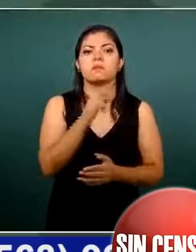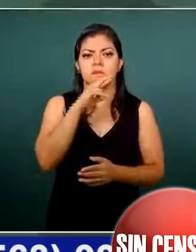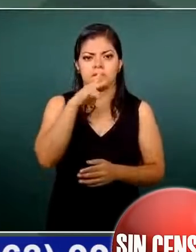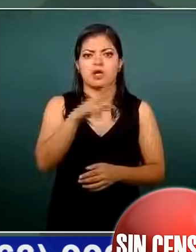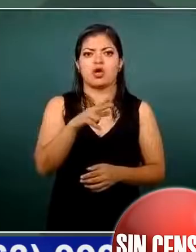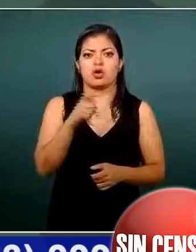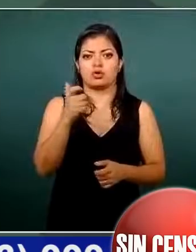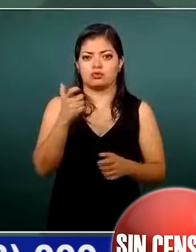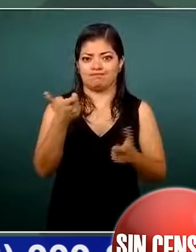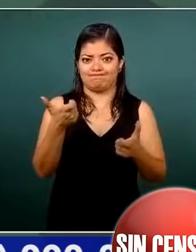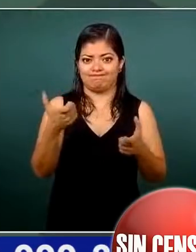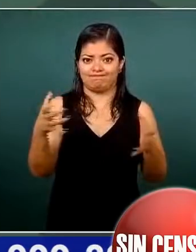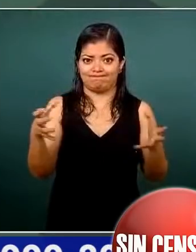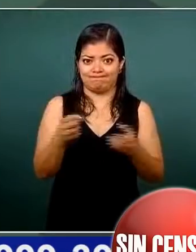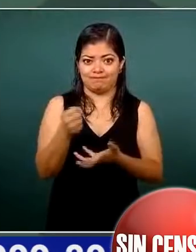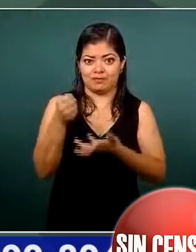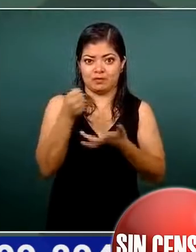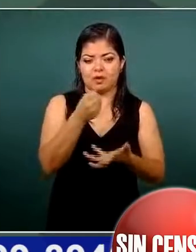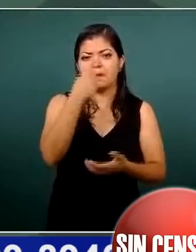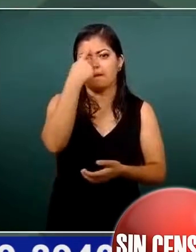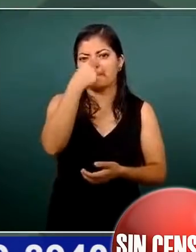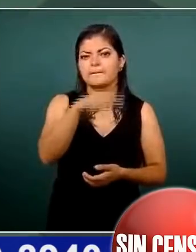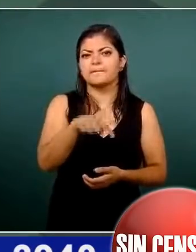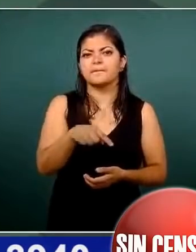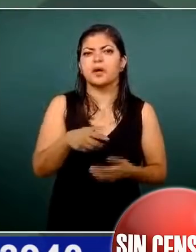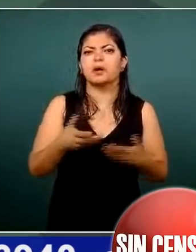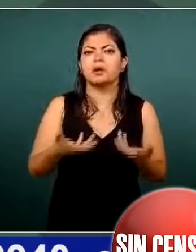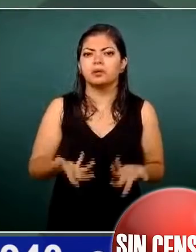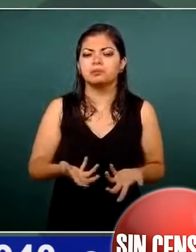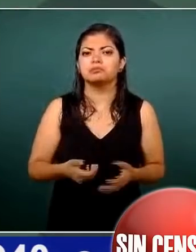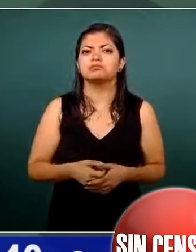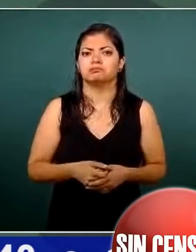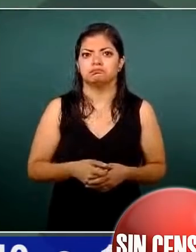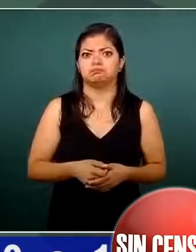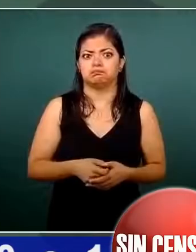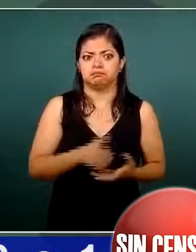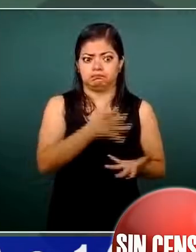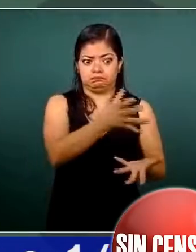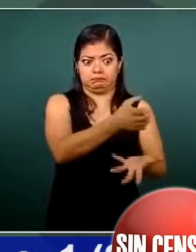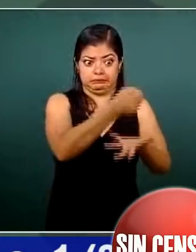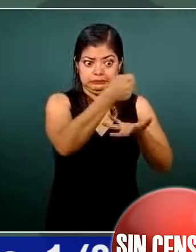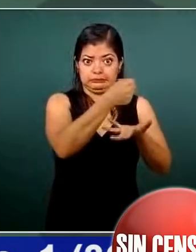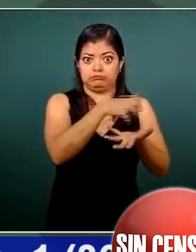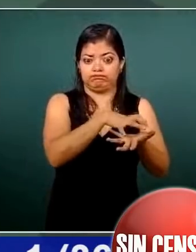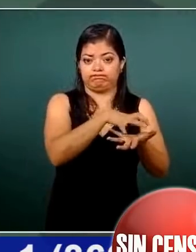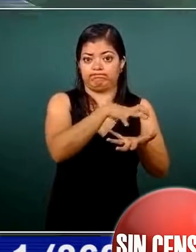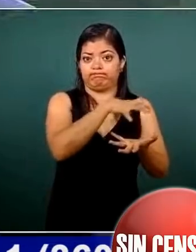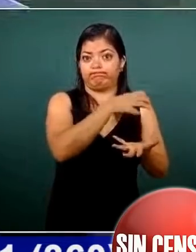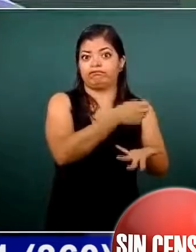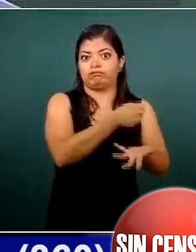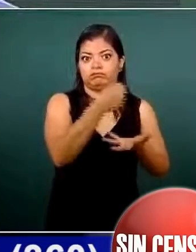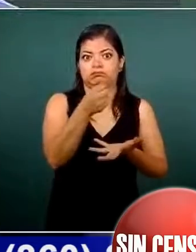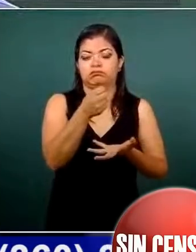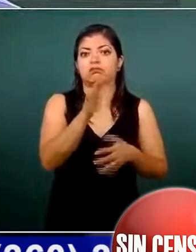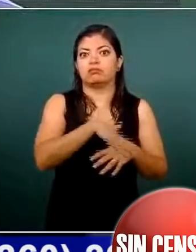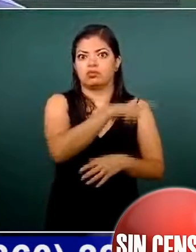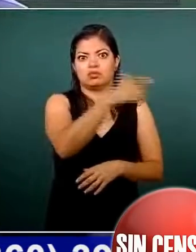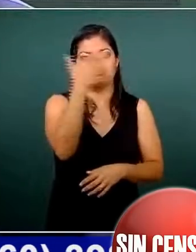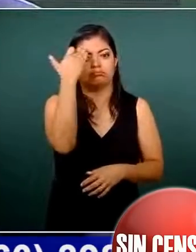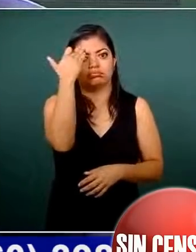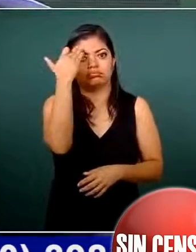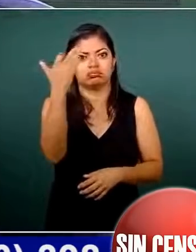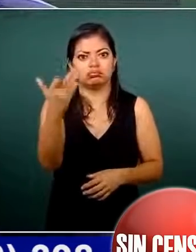recursos para entregarlo, que ya llevaba mucho tiempo.